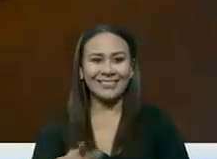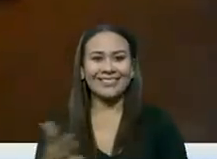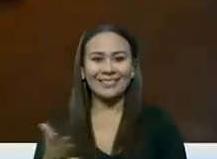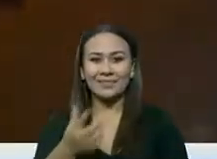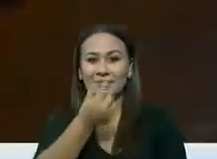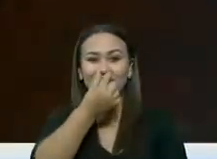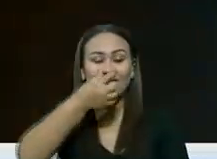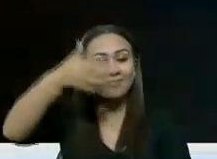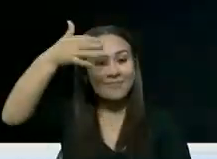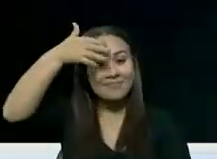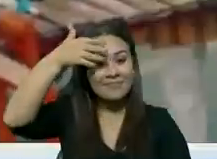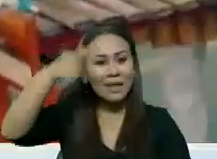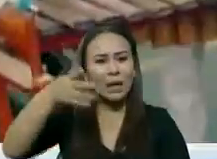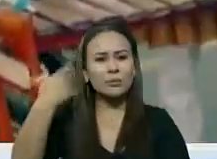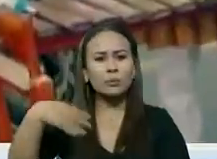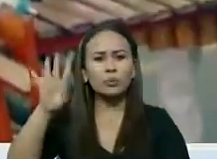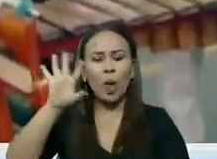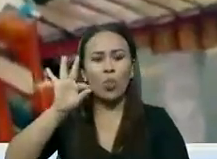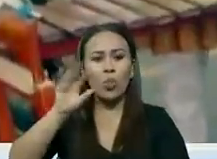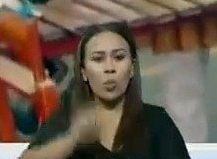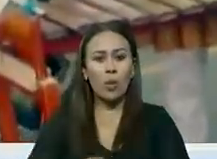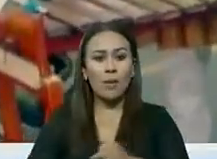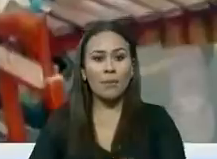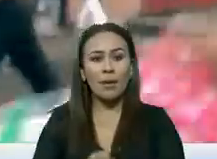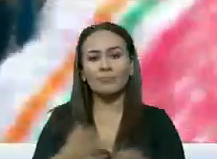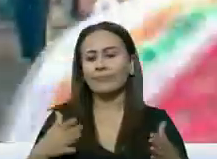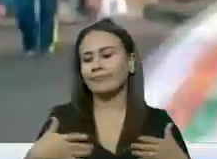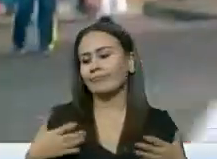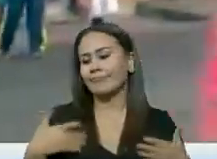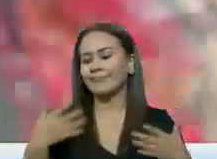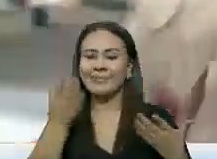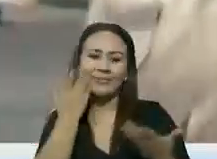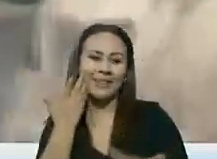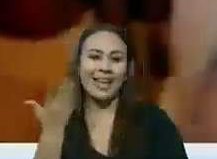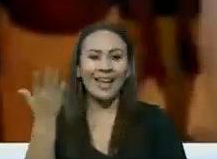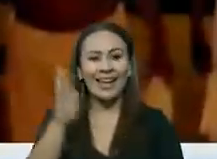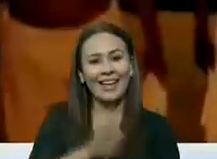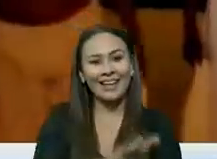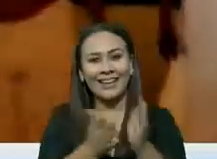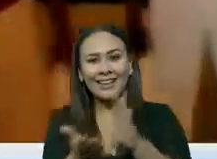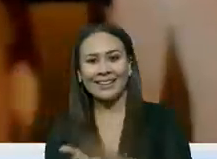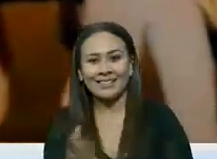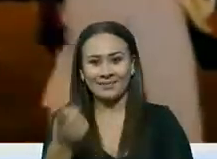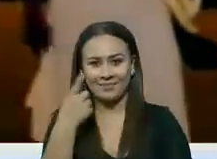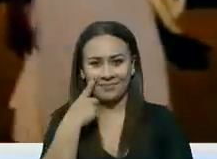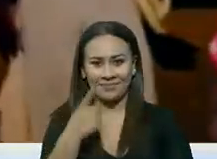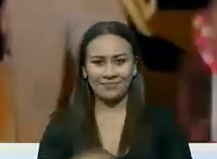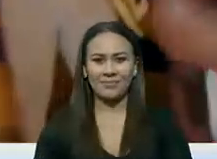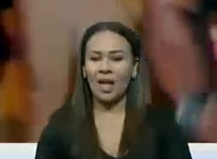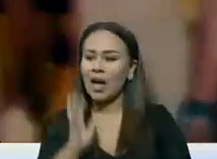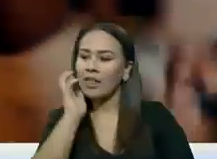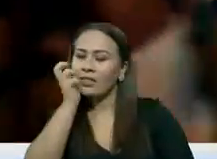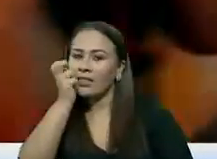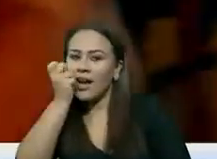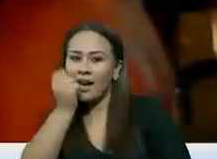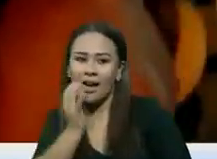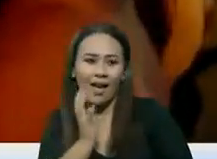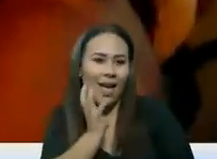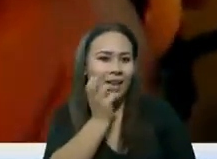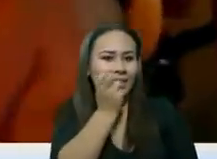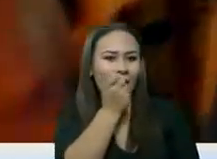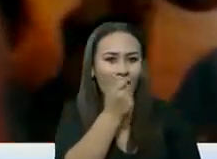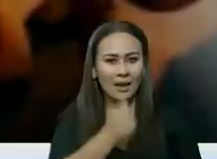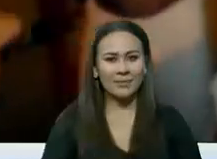desde hace 9 años lleva sus tradiciones con alegría a la ciudadanía. ¿Para qué quiero naranja, negrita? ¡Ay, compadre! ¿Cómo no es